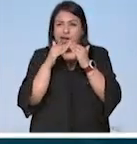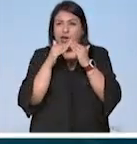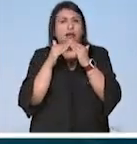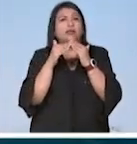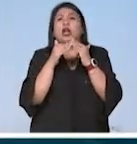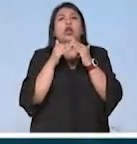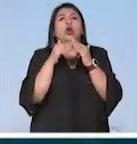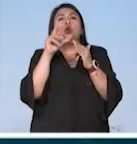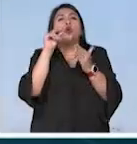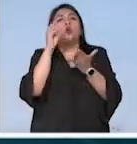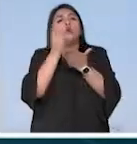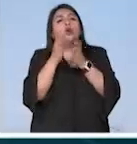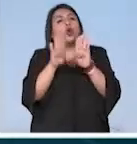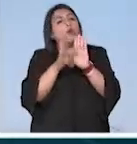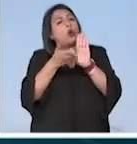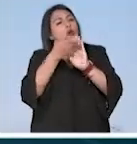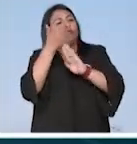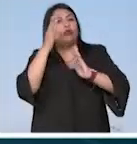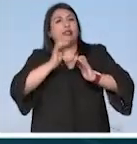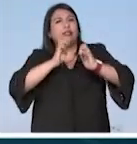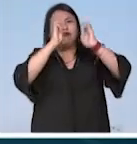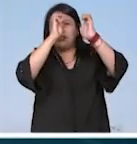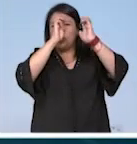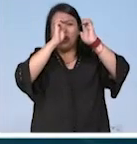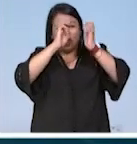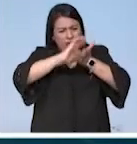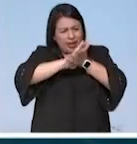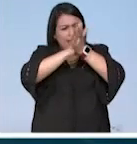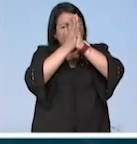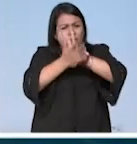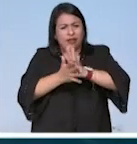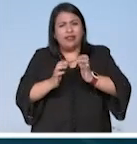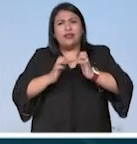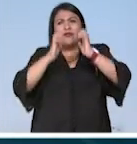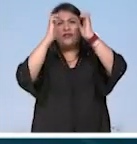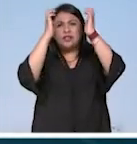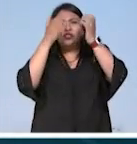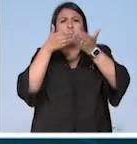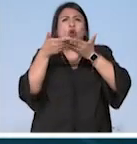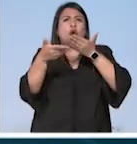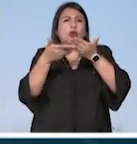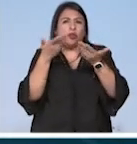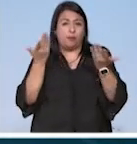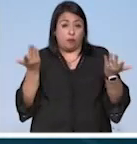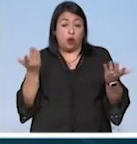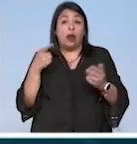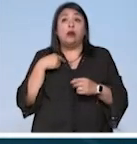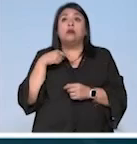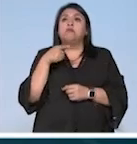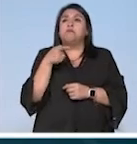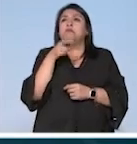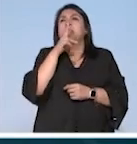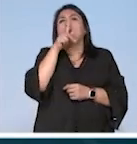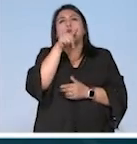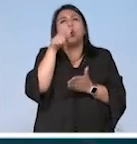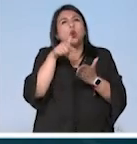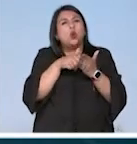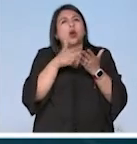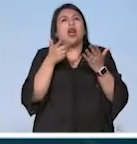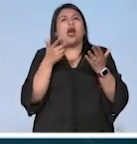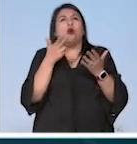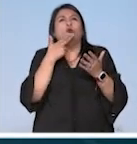solo es como hacemos un edificio sino Cómo podemos transformar nuestros edificios En clave contemporánea es mucho mejor un espacio